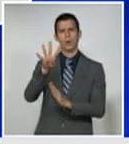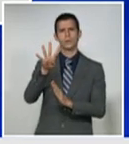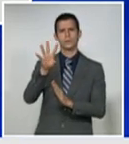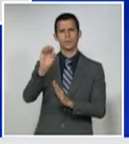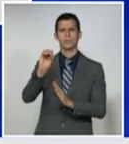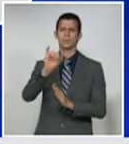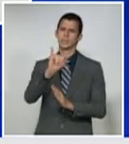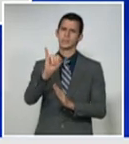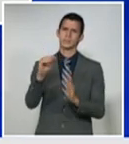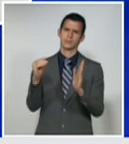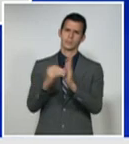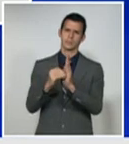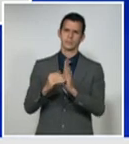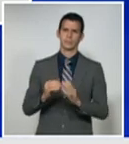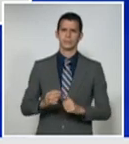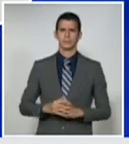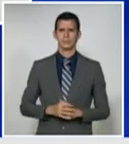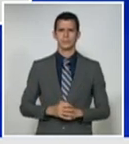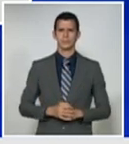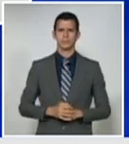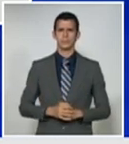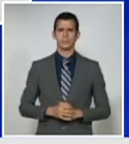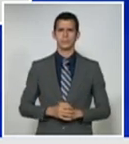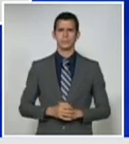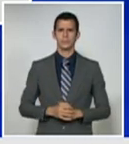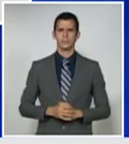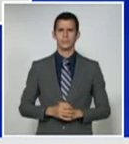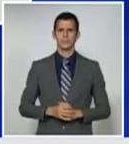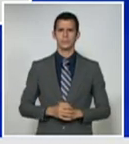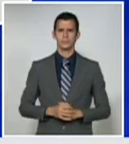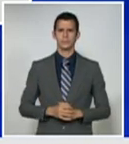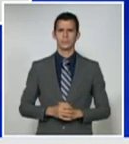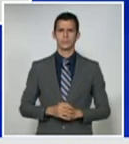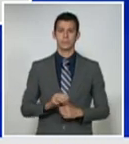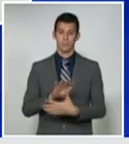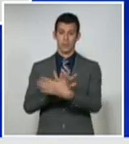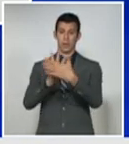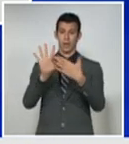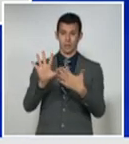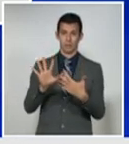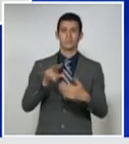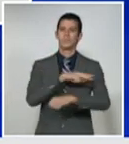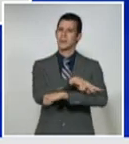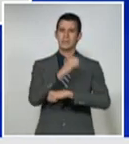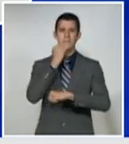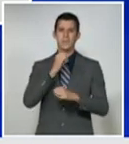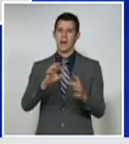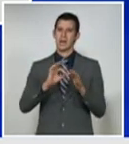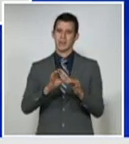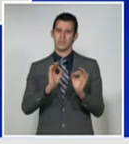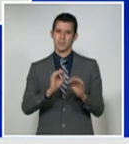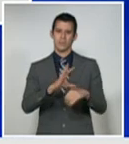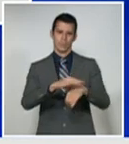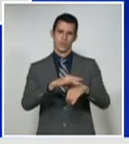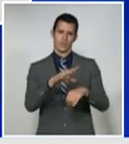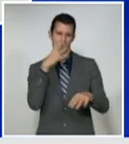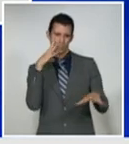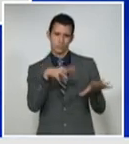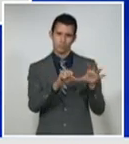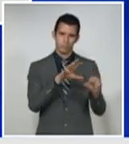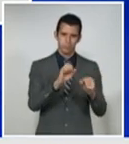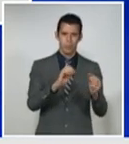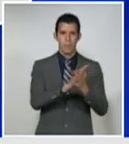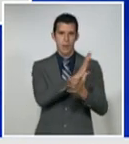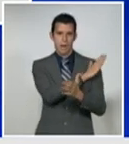4.466.000, pues realmente son los países que en el acumulado han tenido un mayor número de casos. Por otro